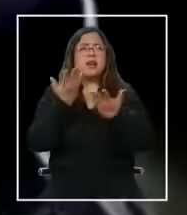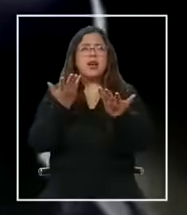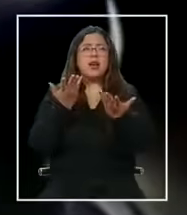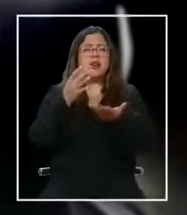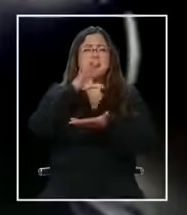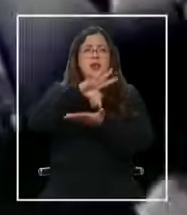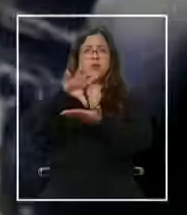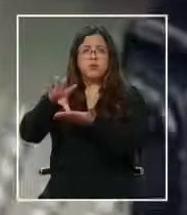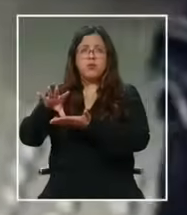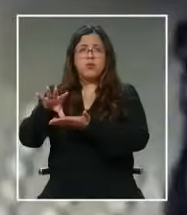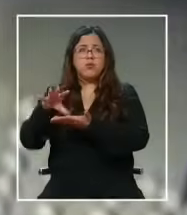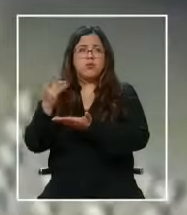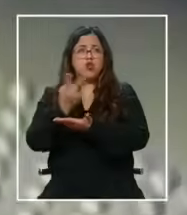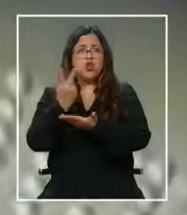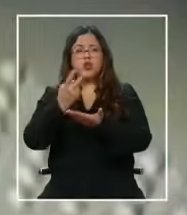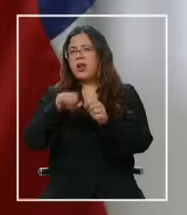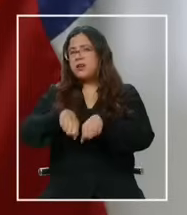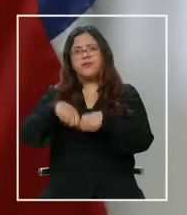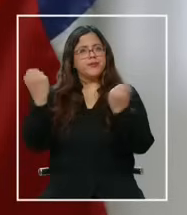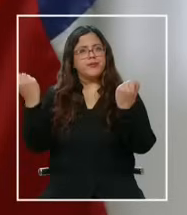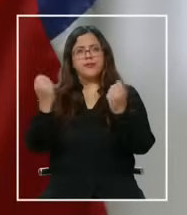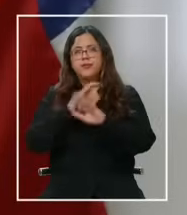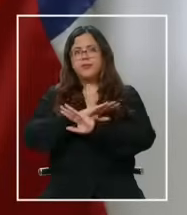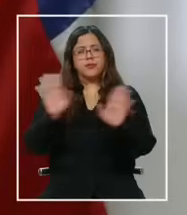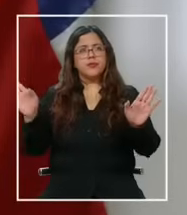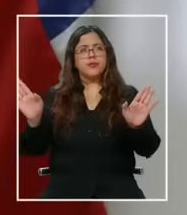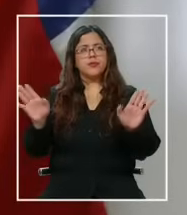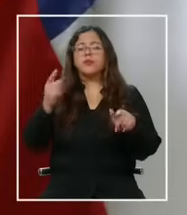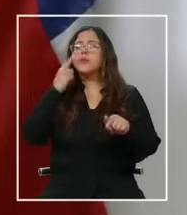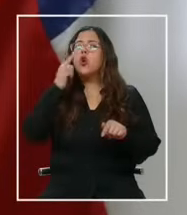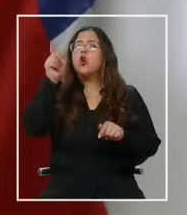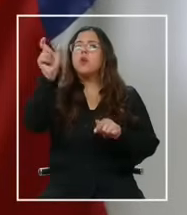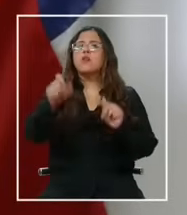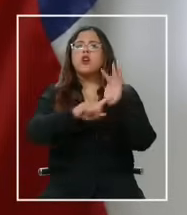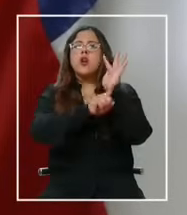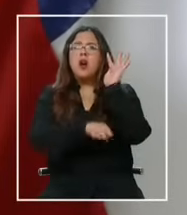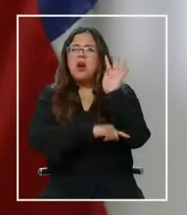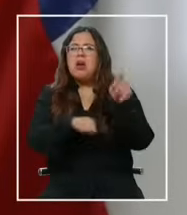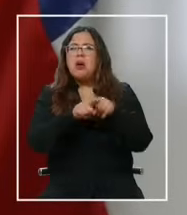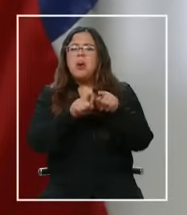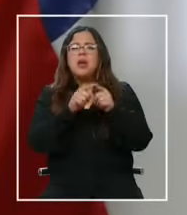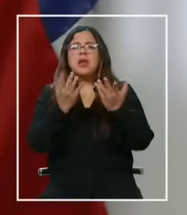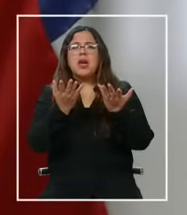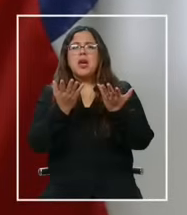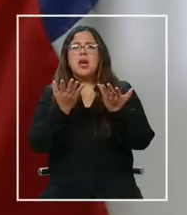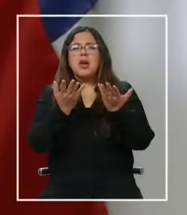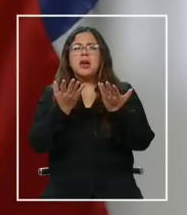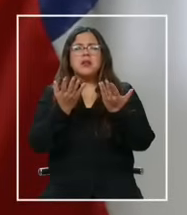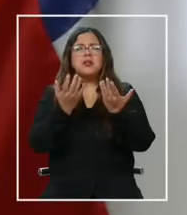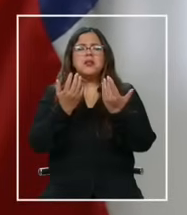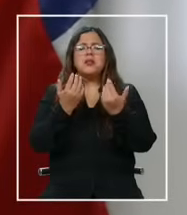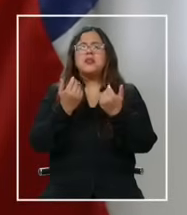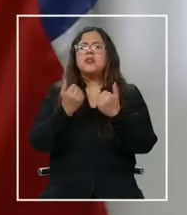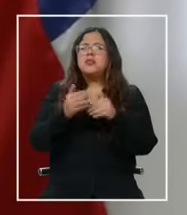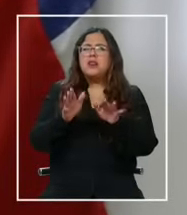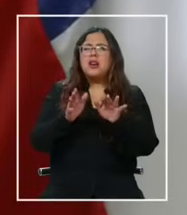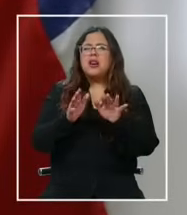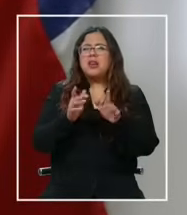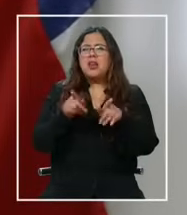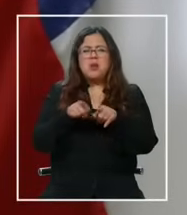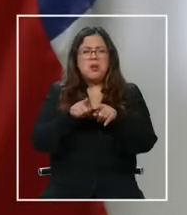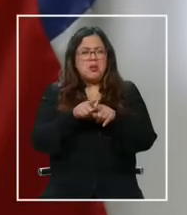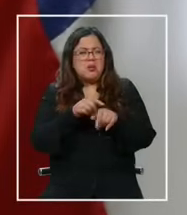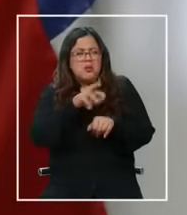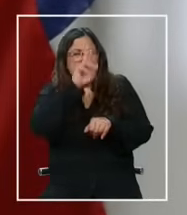relaciones diplomáticas la intencionalidad del fiscal de colocar turbiedad en lo que le hemos venido solicitando a